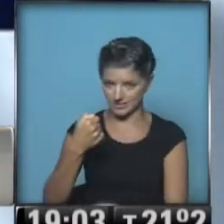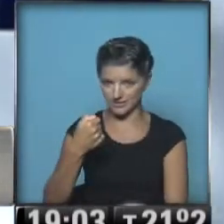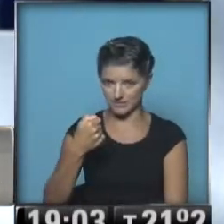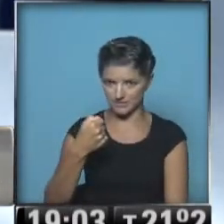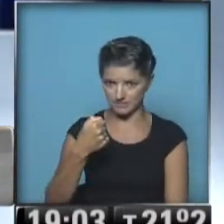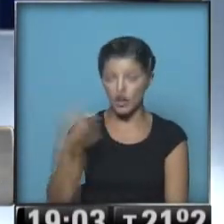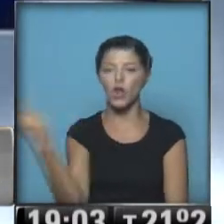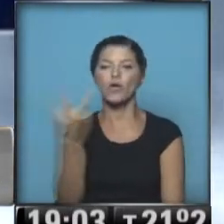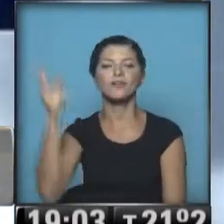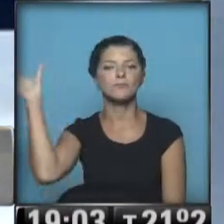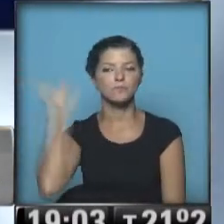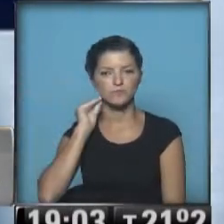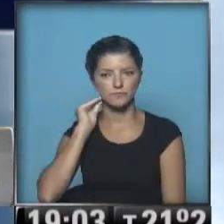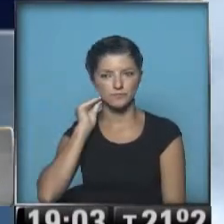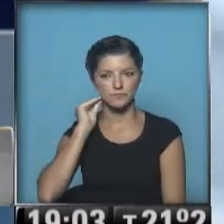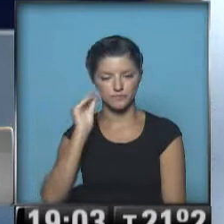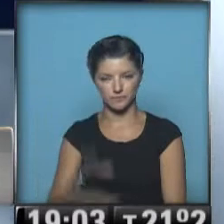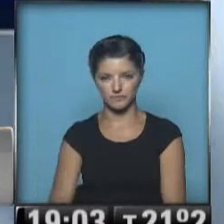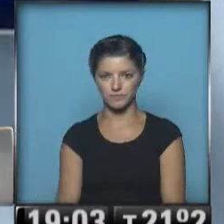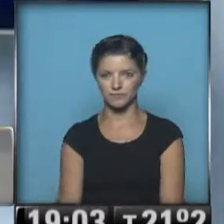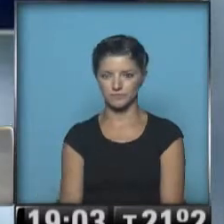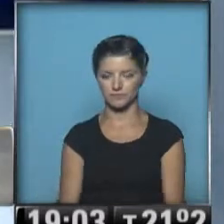que le escuchan muy atentamente.